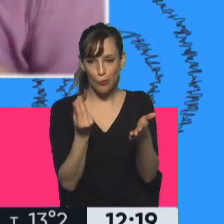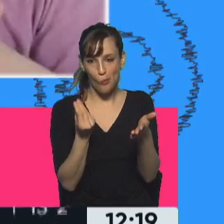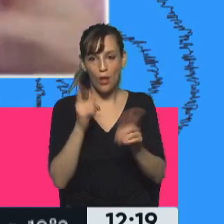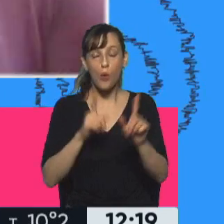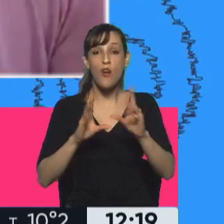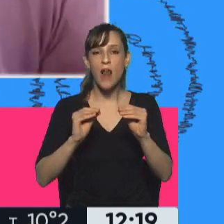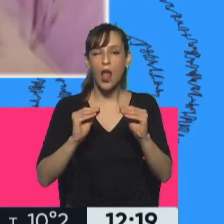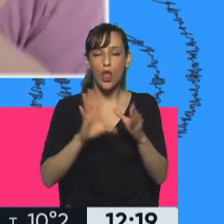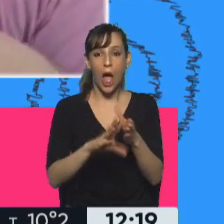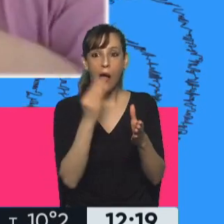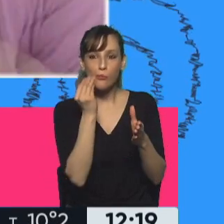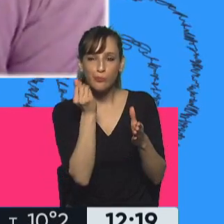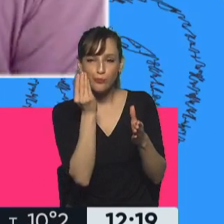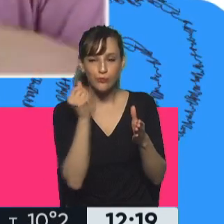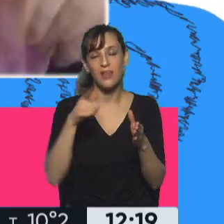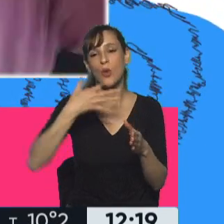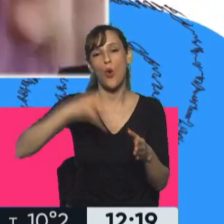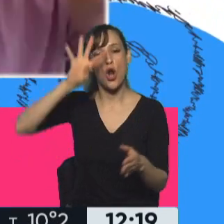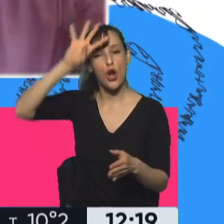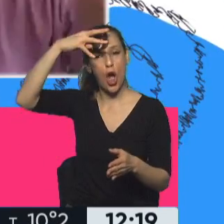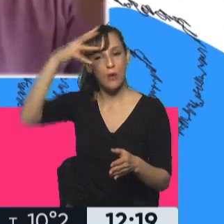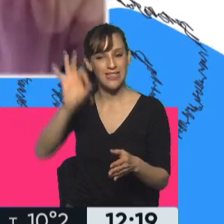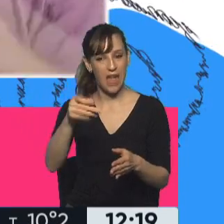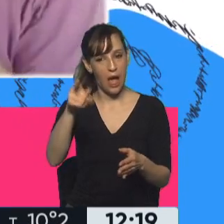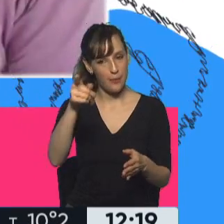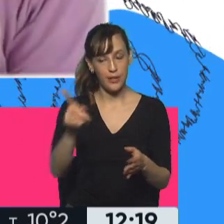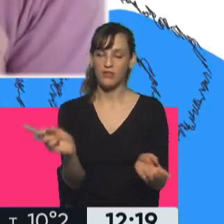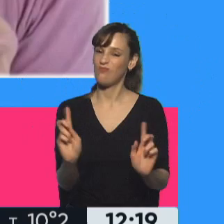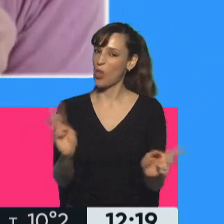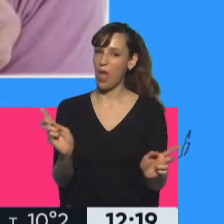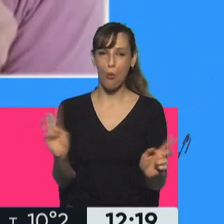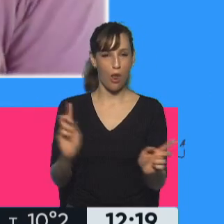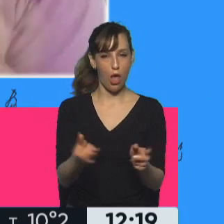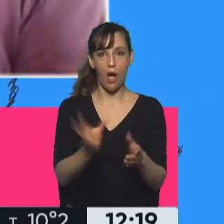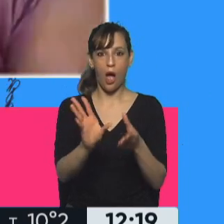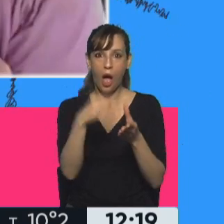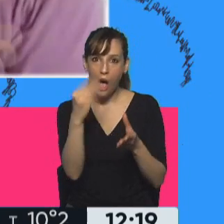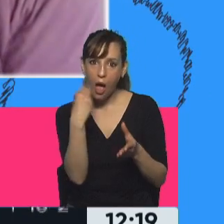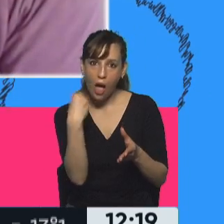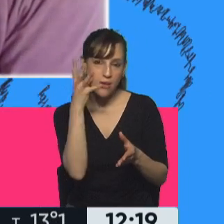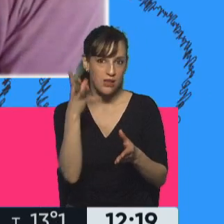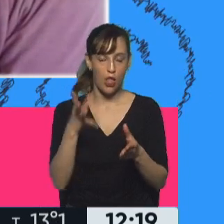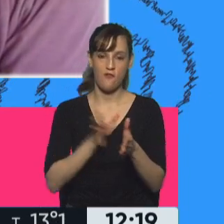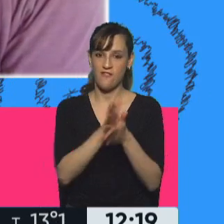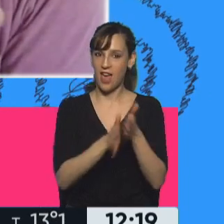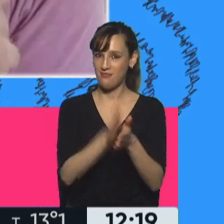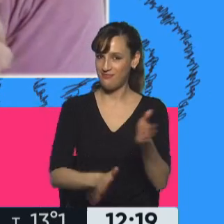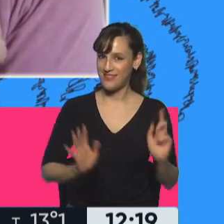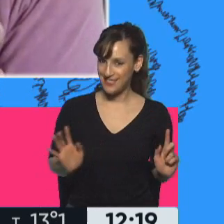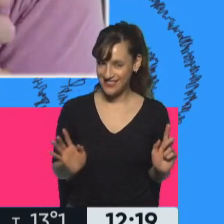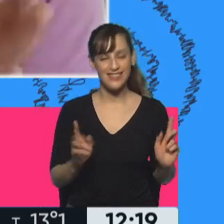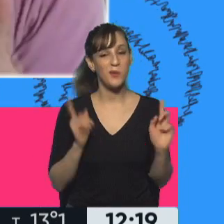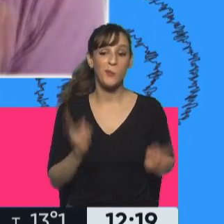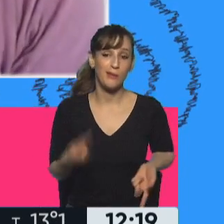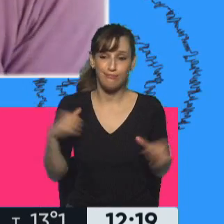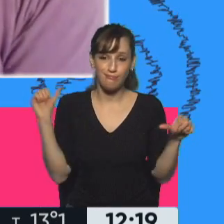blanditos. Romy Pereiro debe saber del tema, y no hay que comer tantos fiambres. Así que, nada... Nada, no funcionó